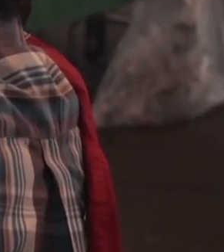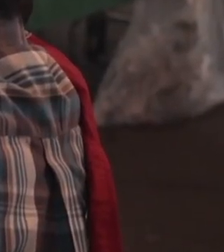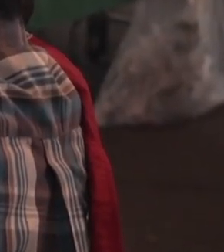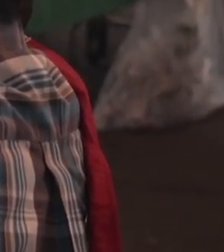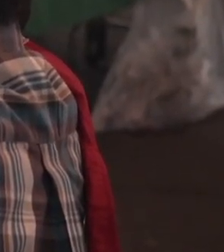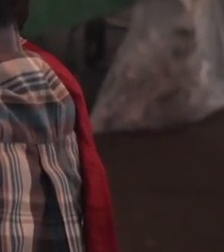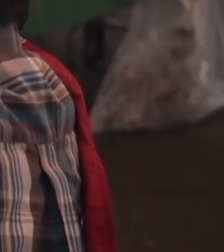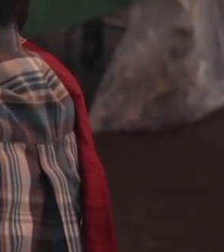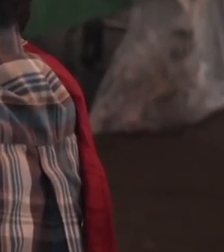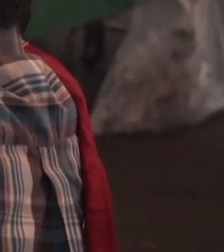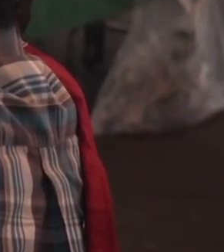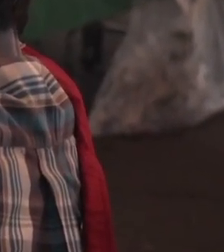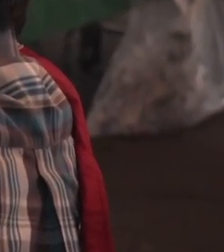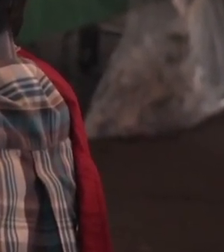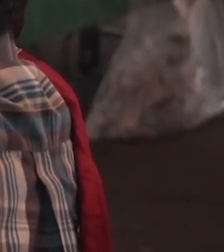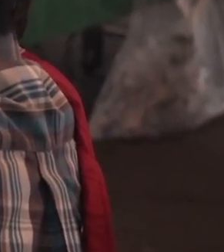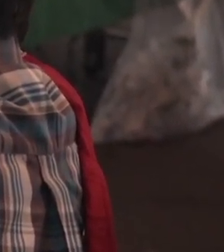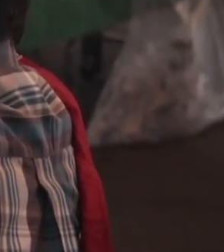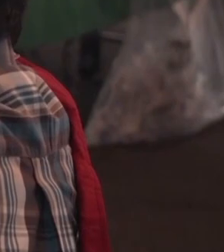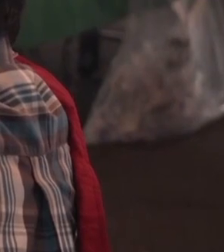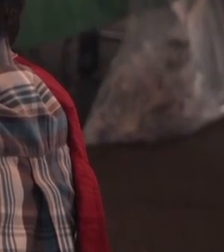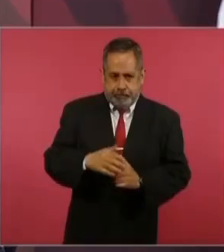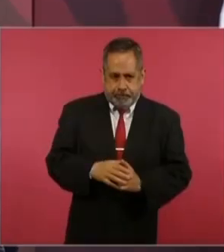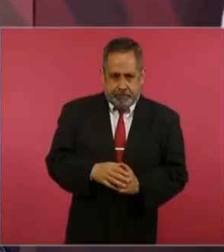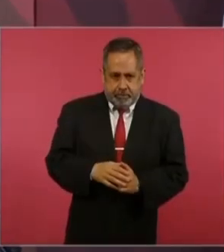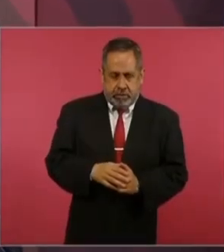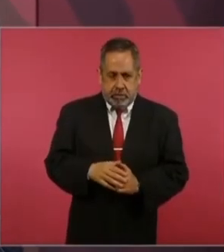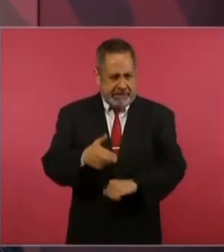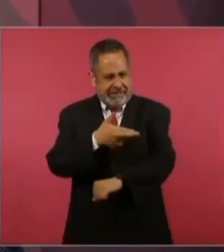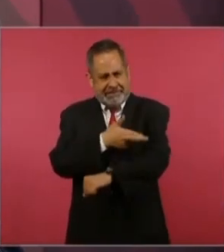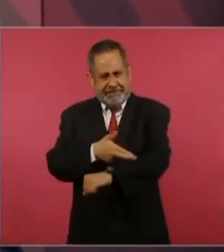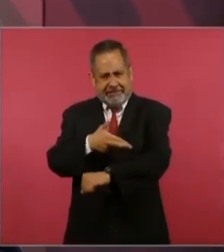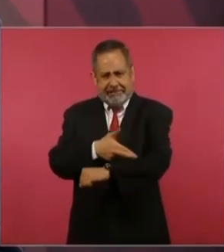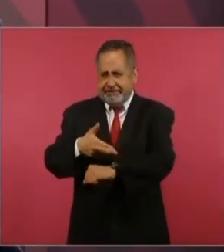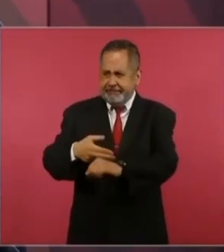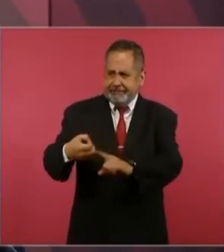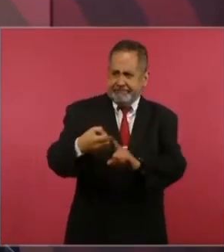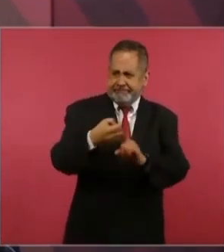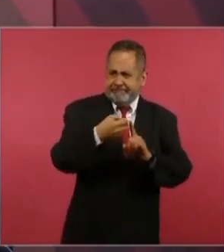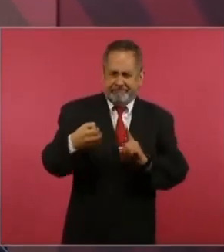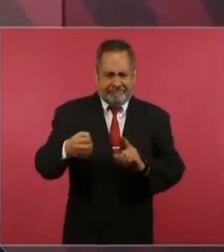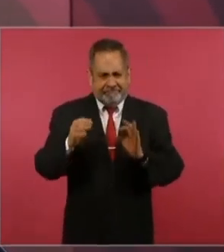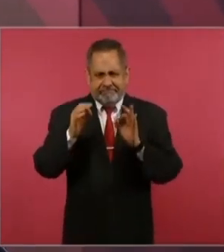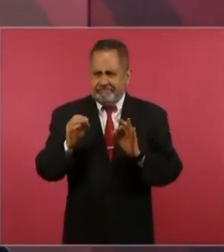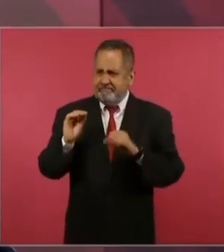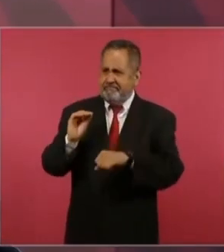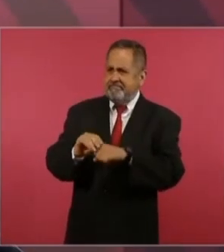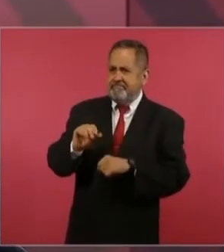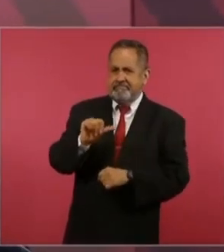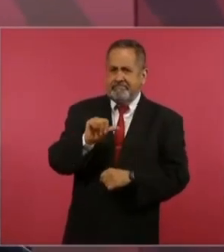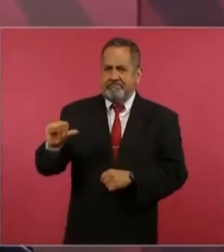que piensa la oposición vamos a dejar establecido un sistema de